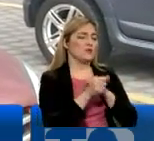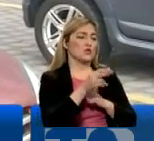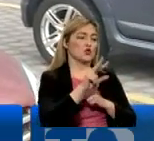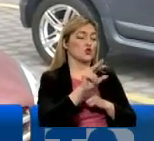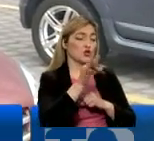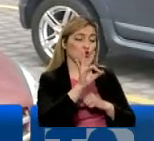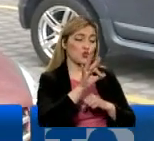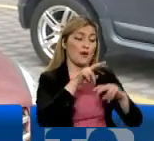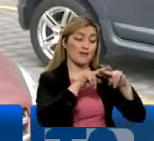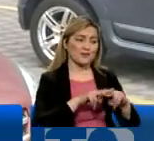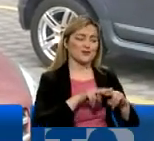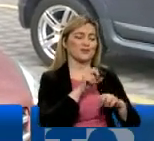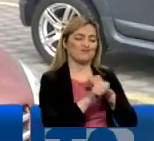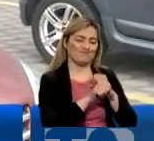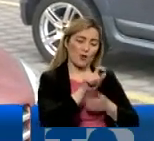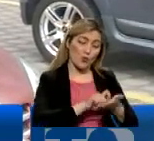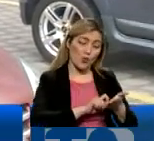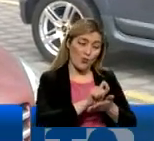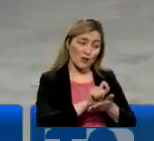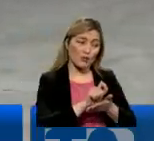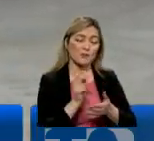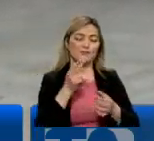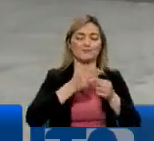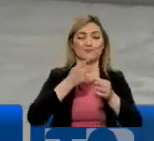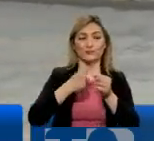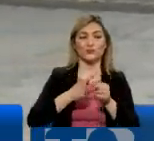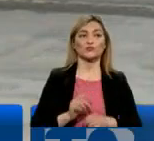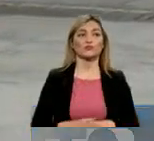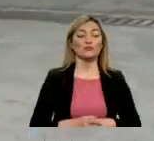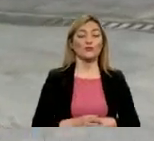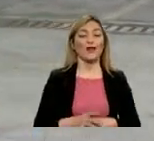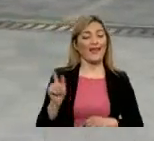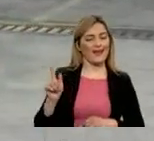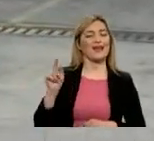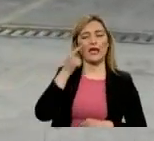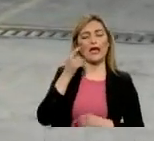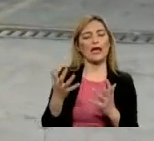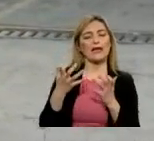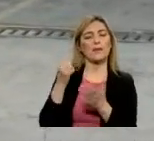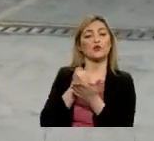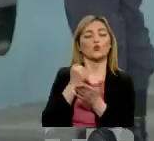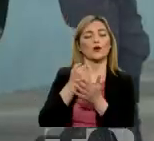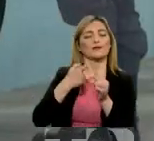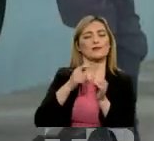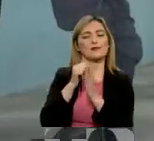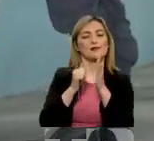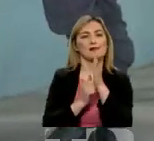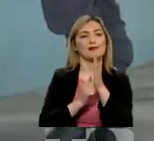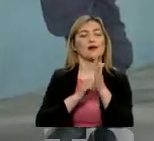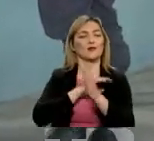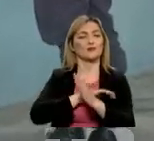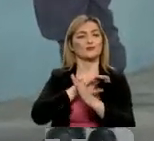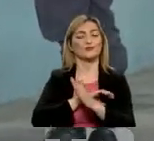revisión en el año pasado para poder presentarme en quito el joven intentó matricular el carro en quito en la agencia metropolitana de